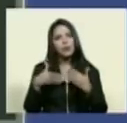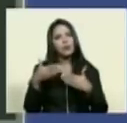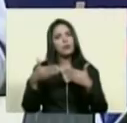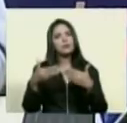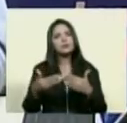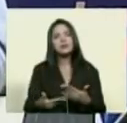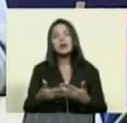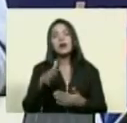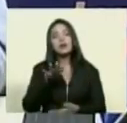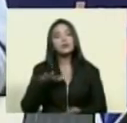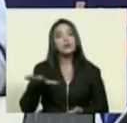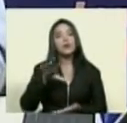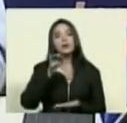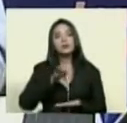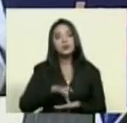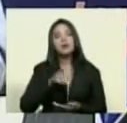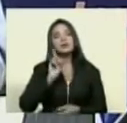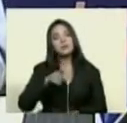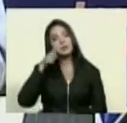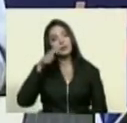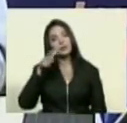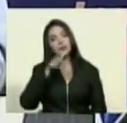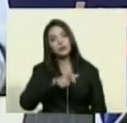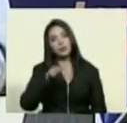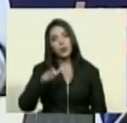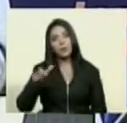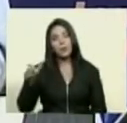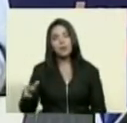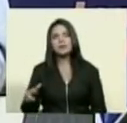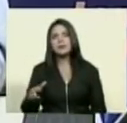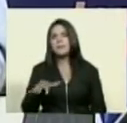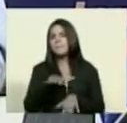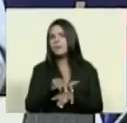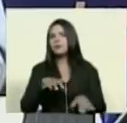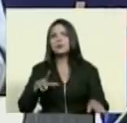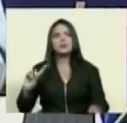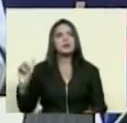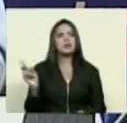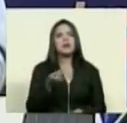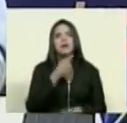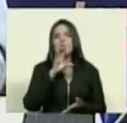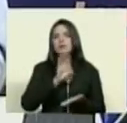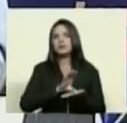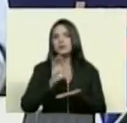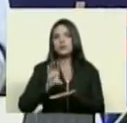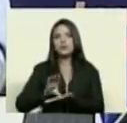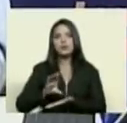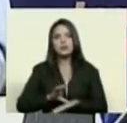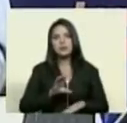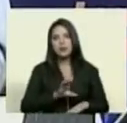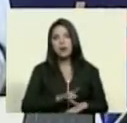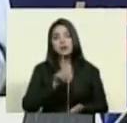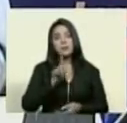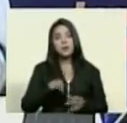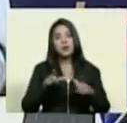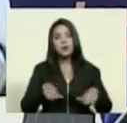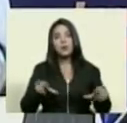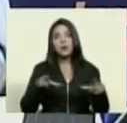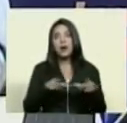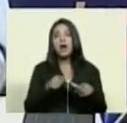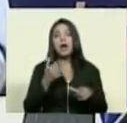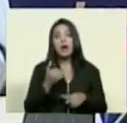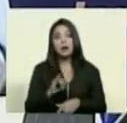habitante de nuestras ciudades y de nuestros pueblos. En casi todas las ciudades y en casi todos los espacios donde